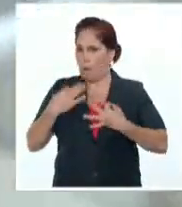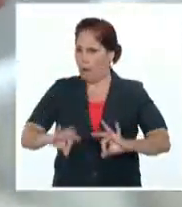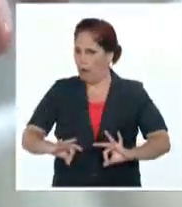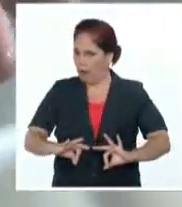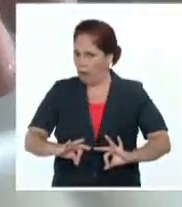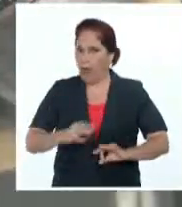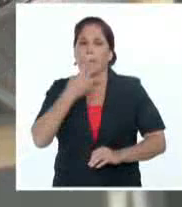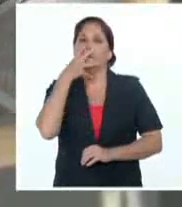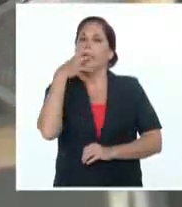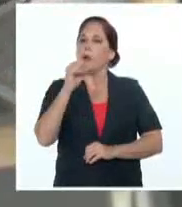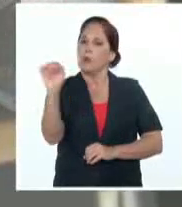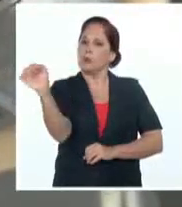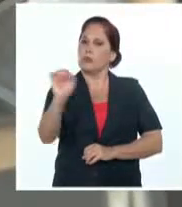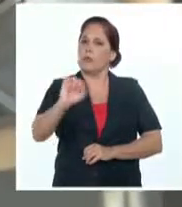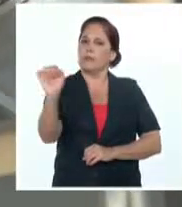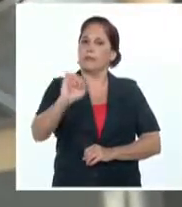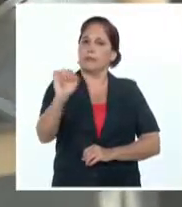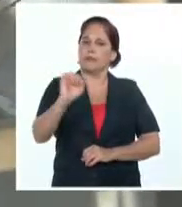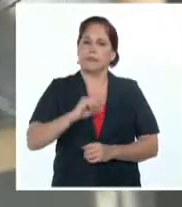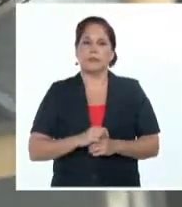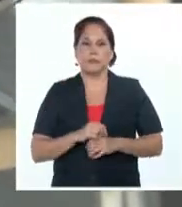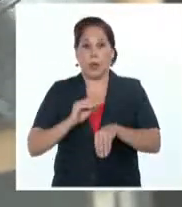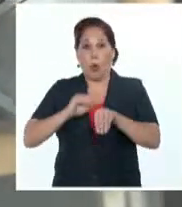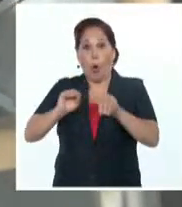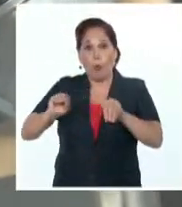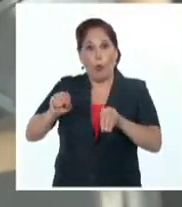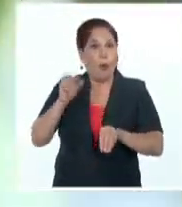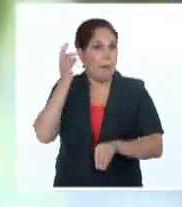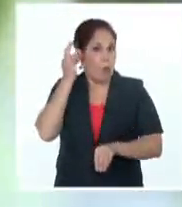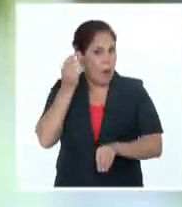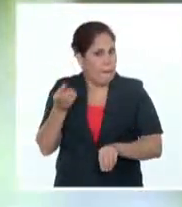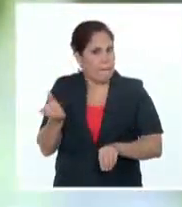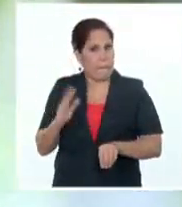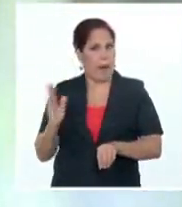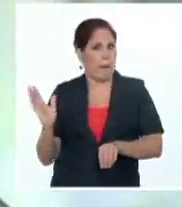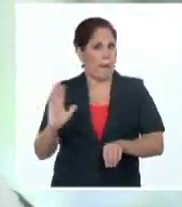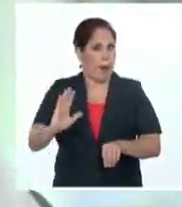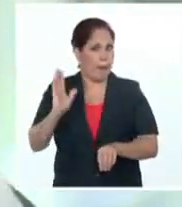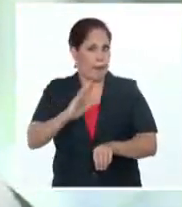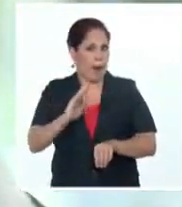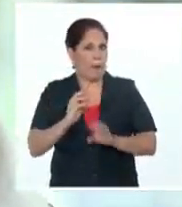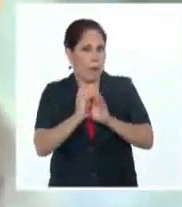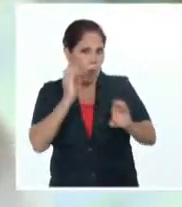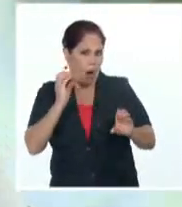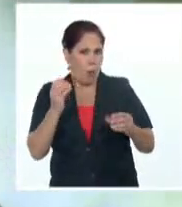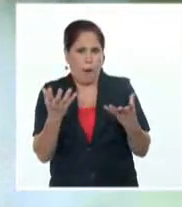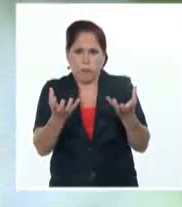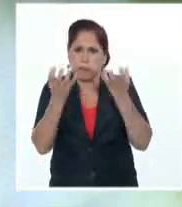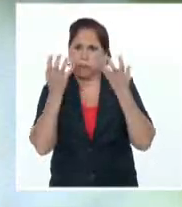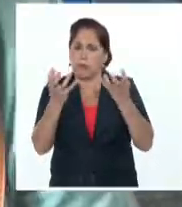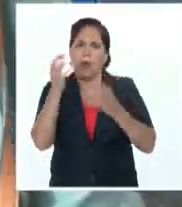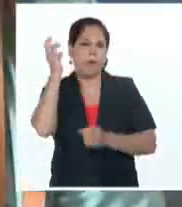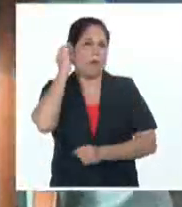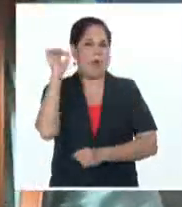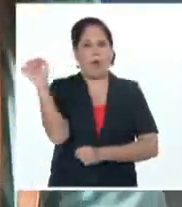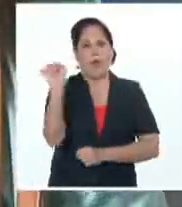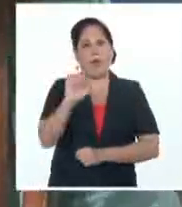me gusta. Vaya, las convoco para que se sumen, me reten a mí también y seguir adelante.